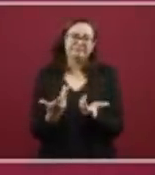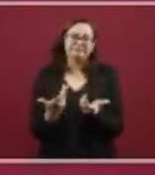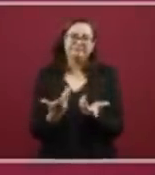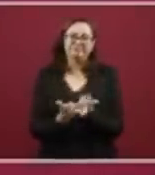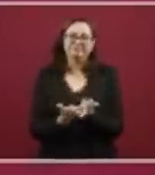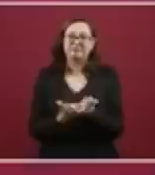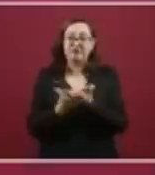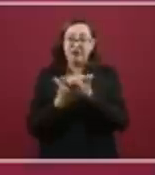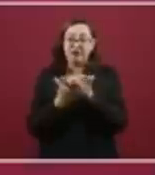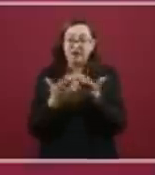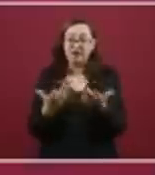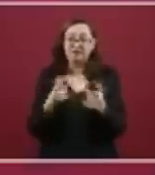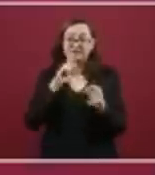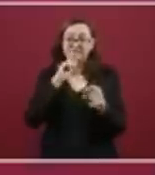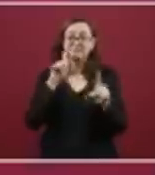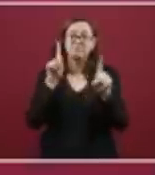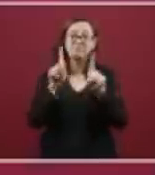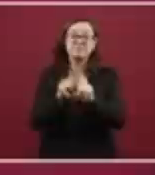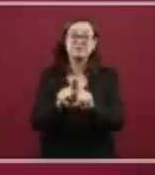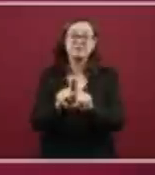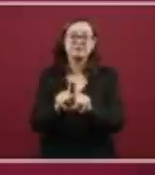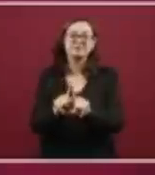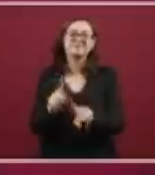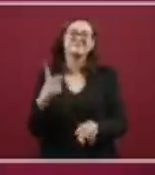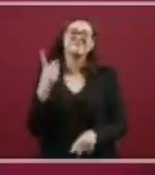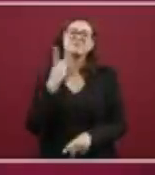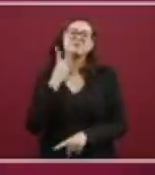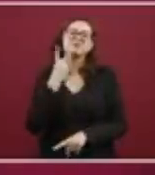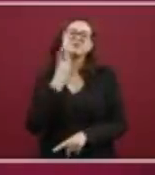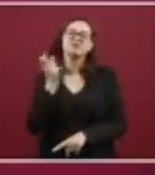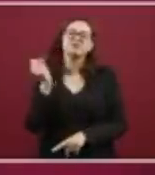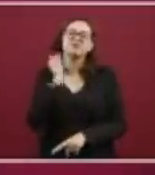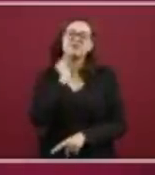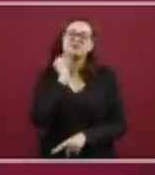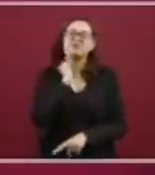mucho a los legisladores,